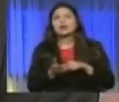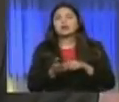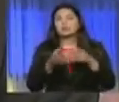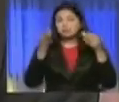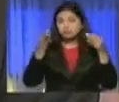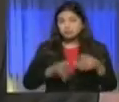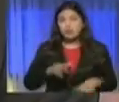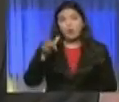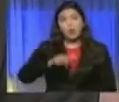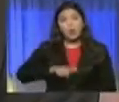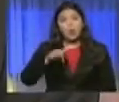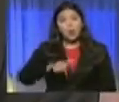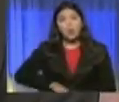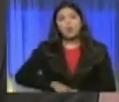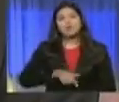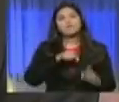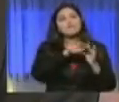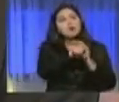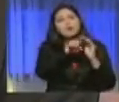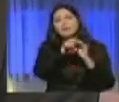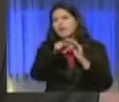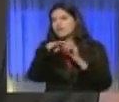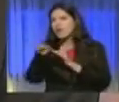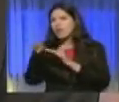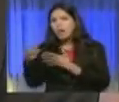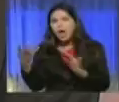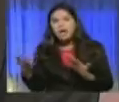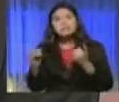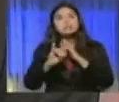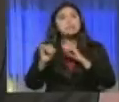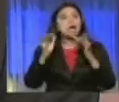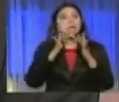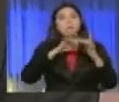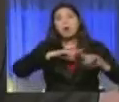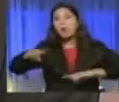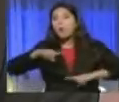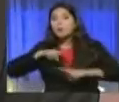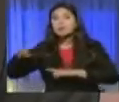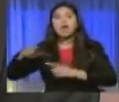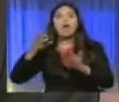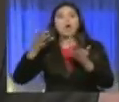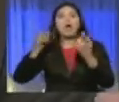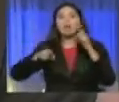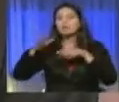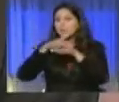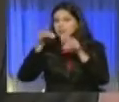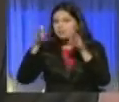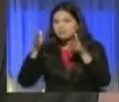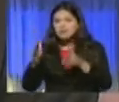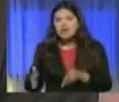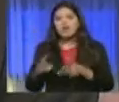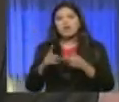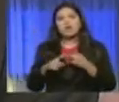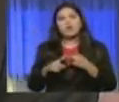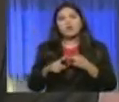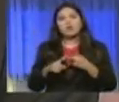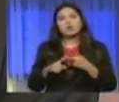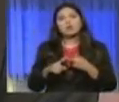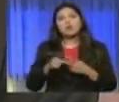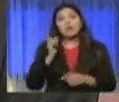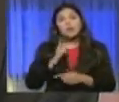en el día de hoy hicieron varios recorridos y hemos coordinado una agenda con varios ministerios, vamos a